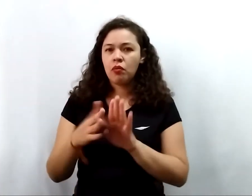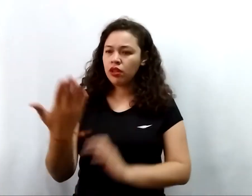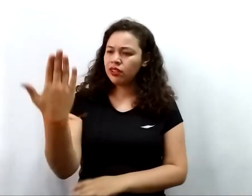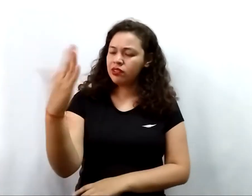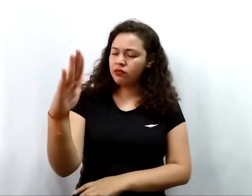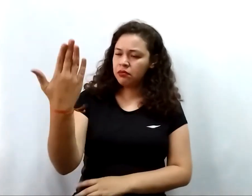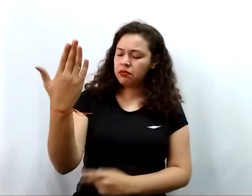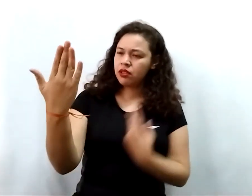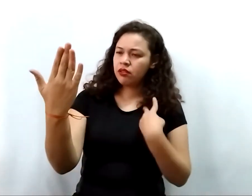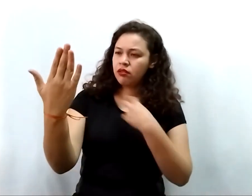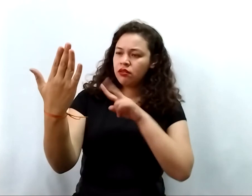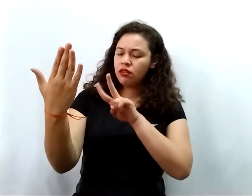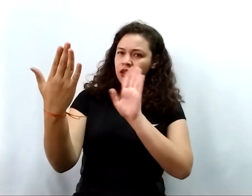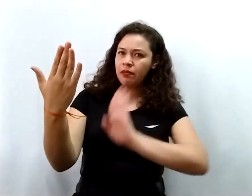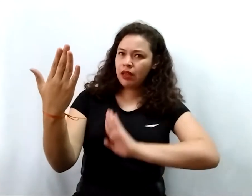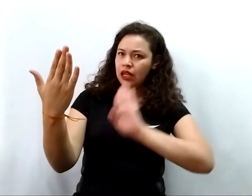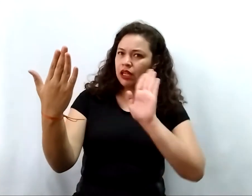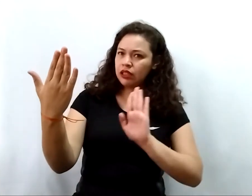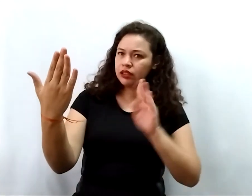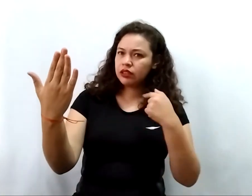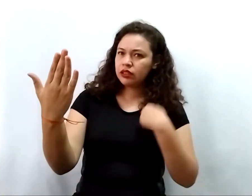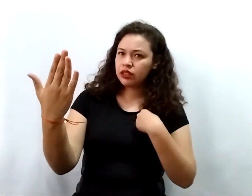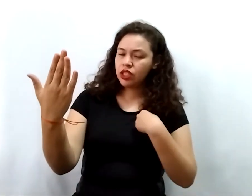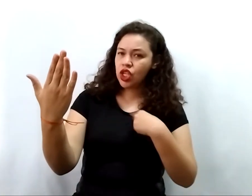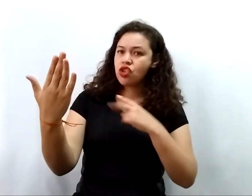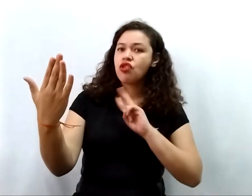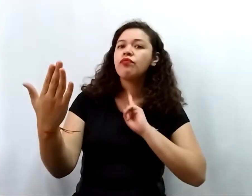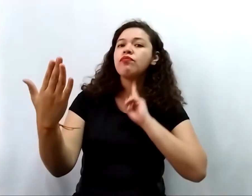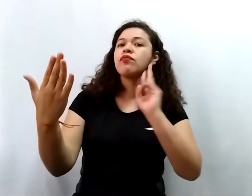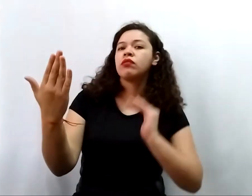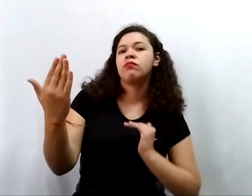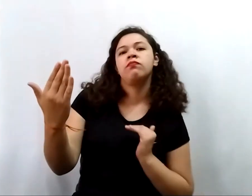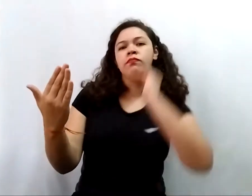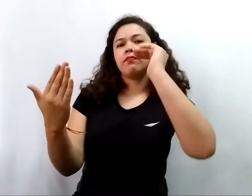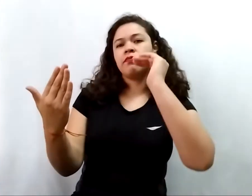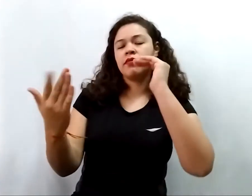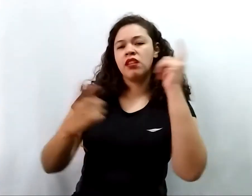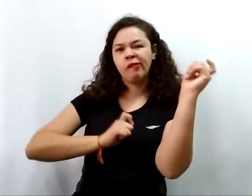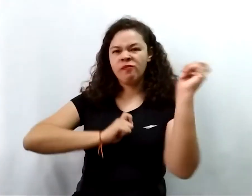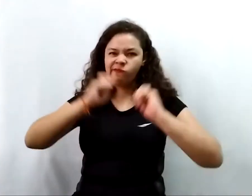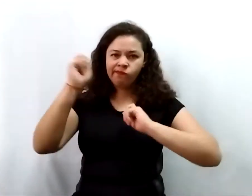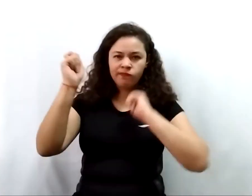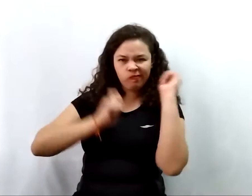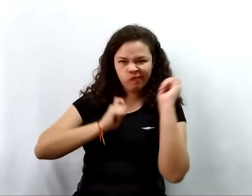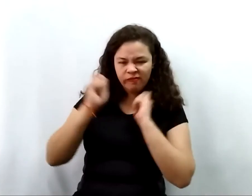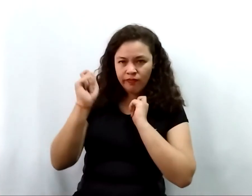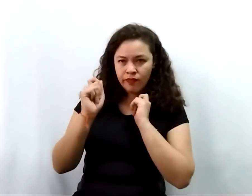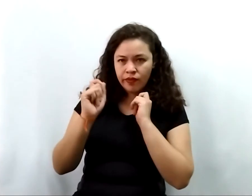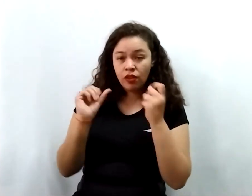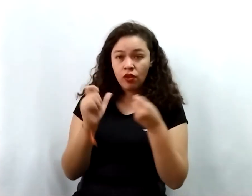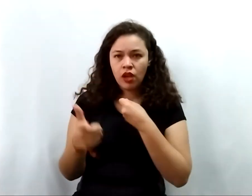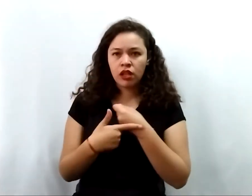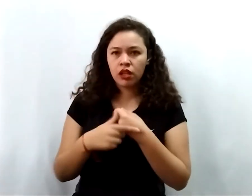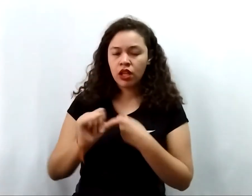darme cuenta que si yo elevo la voz, si yo hago un gesto X o cualquiera,